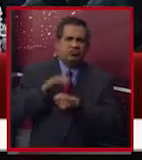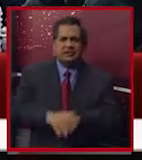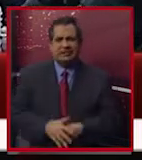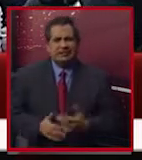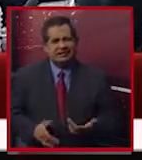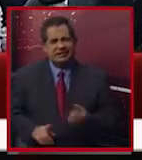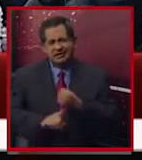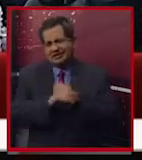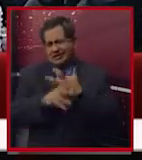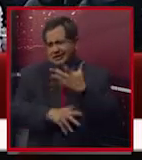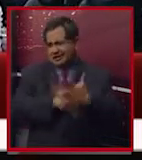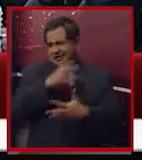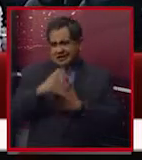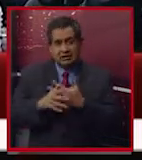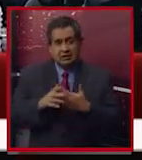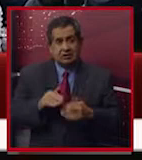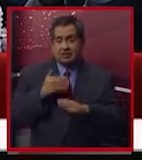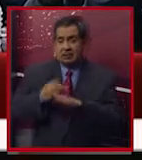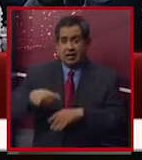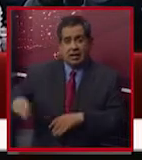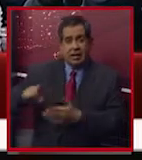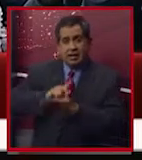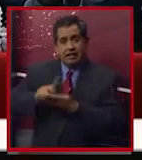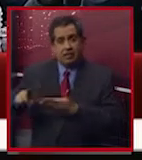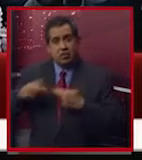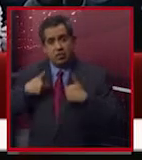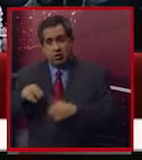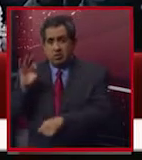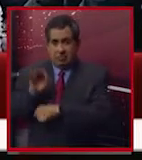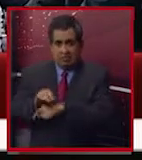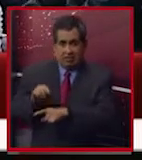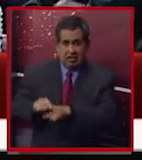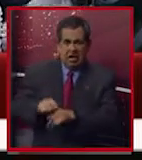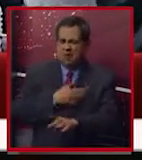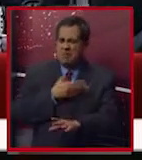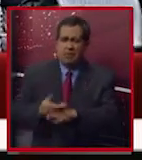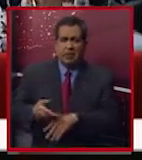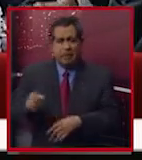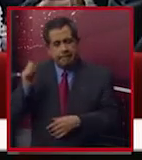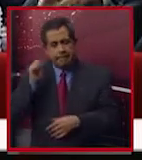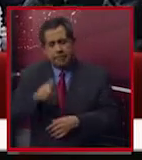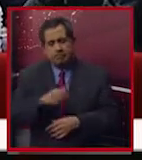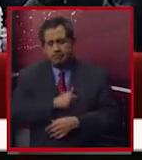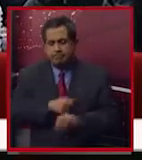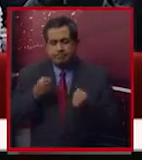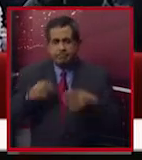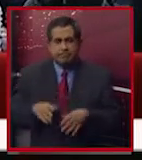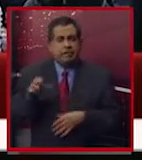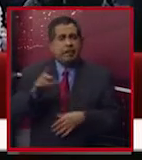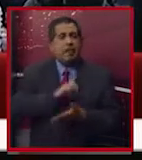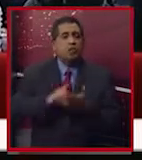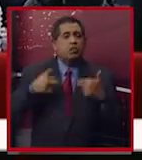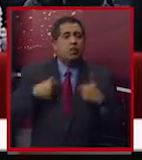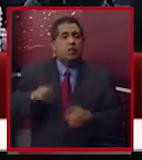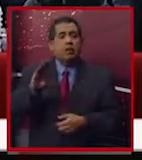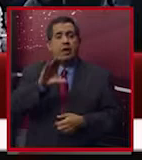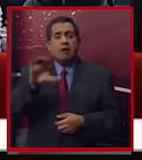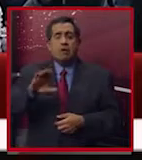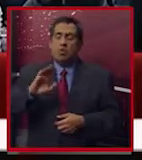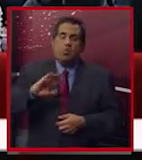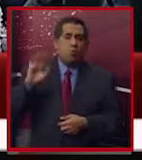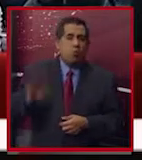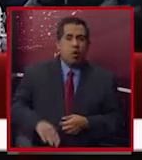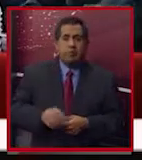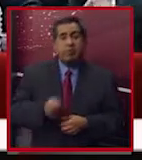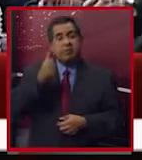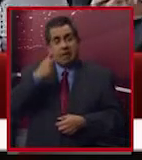la violencia contra defensores de derechos humanos cobró en la persona del presidente de la Comisión de Derechos Humanos de Baja California Sur su